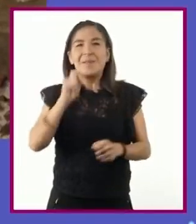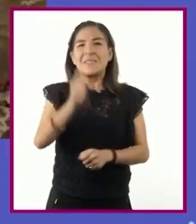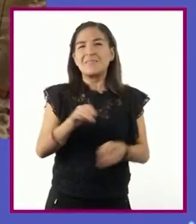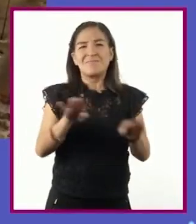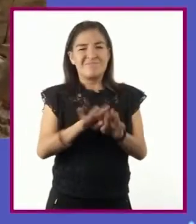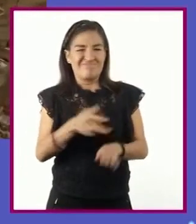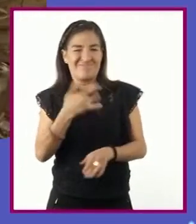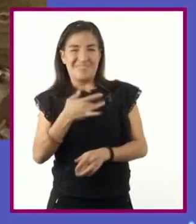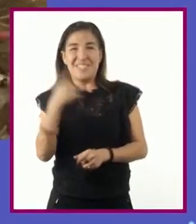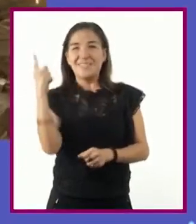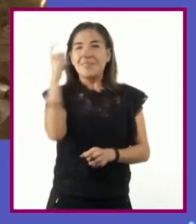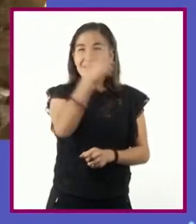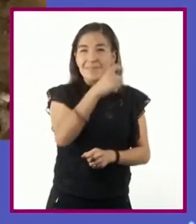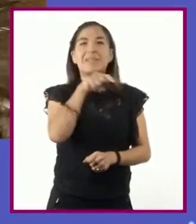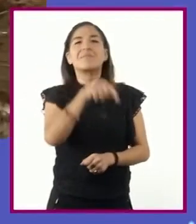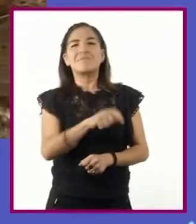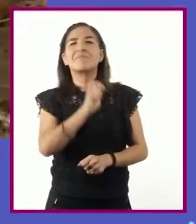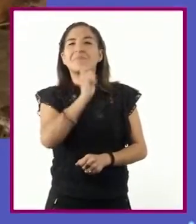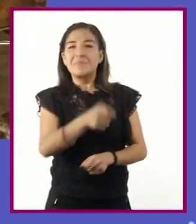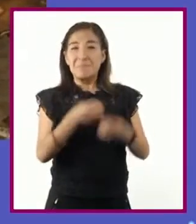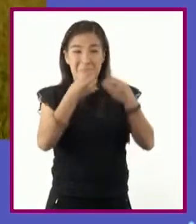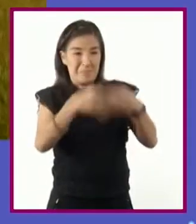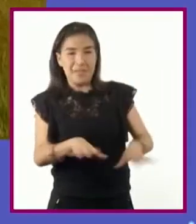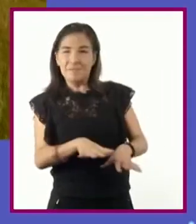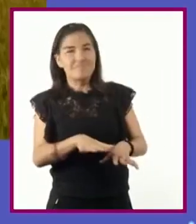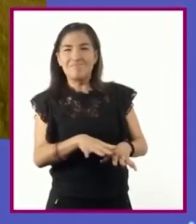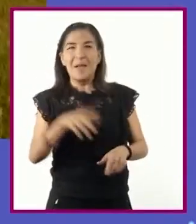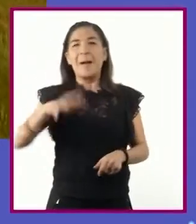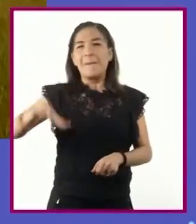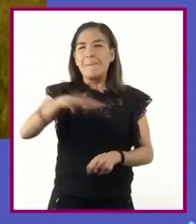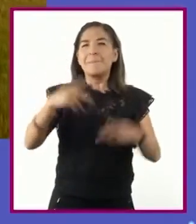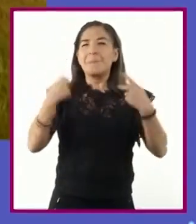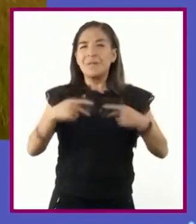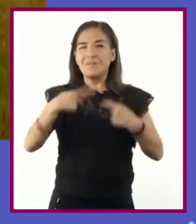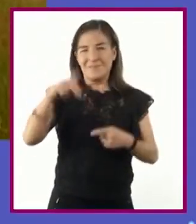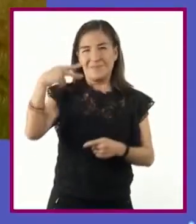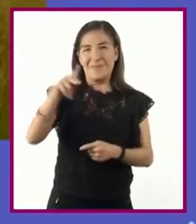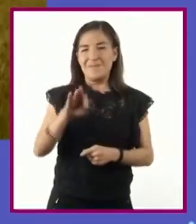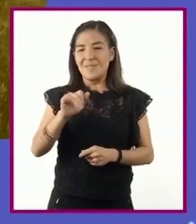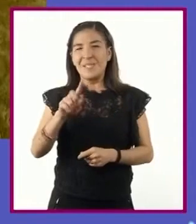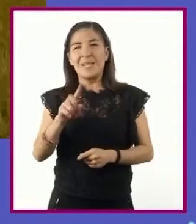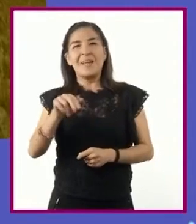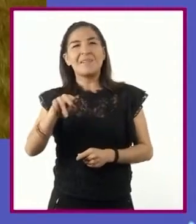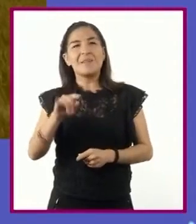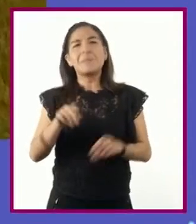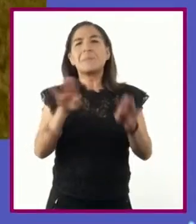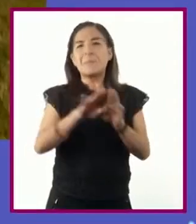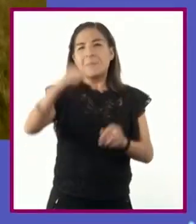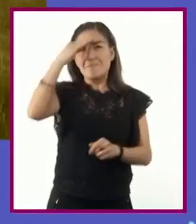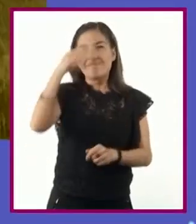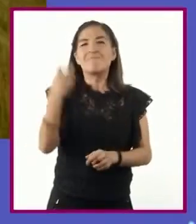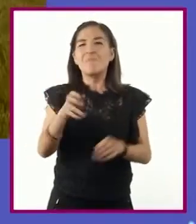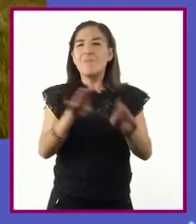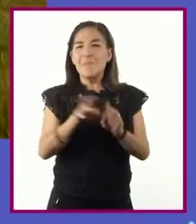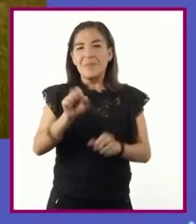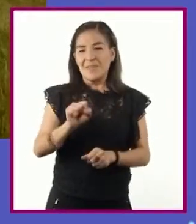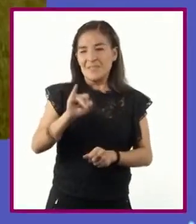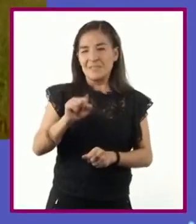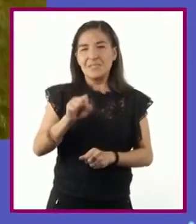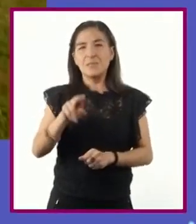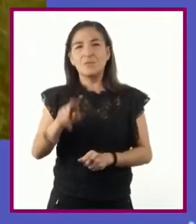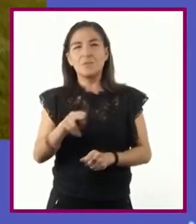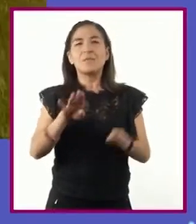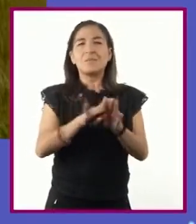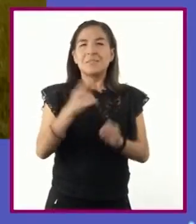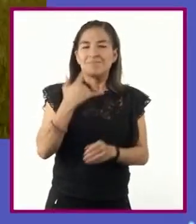muy difíciles, aunque todo parezca perdido, los finlandeses se aferran al sisu, luchan mientras